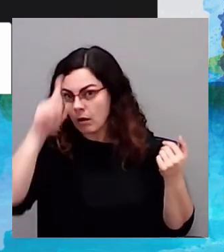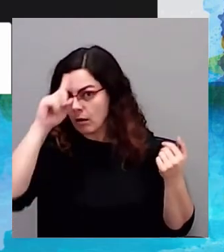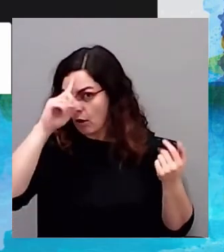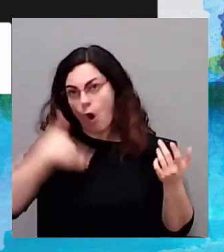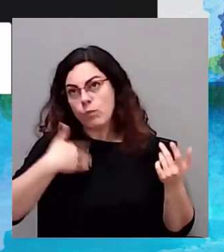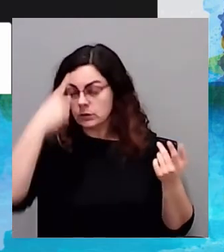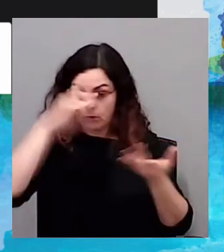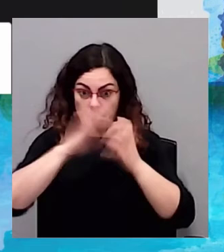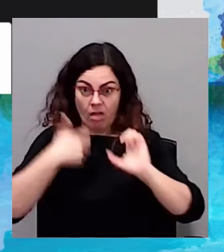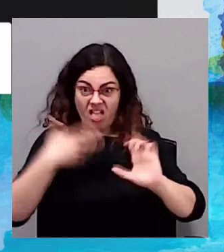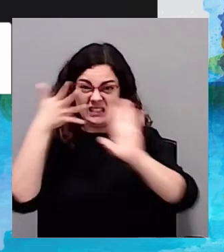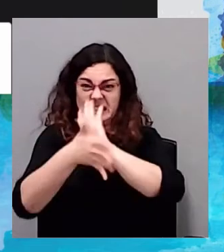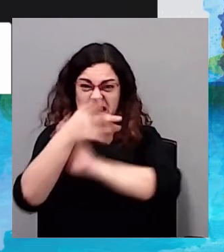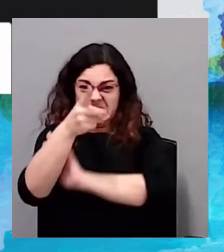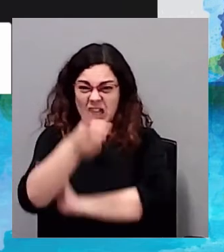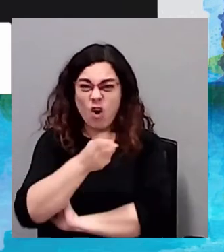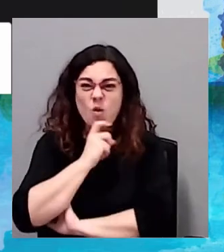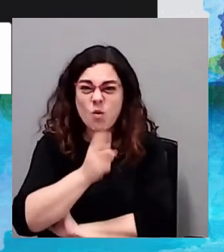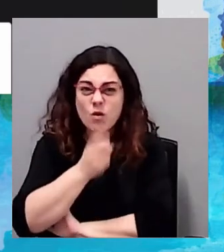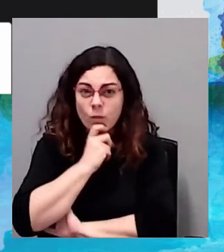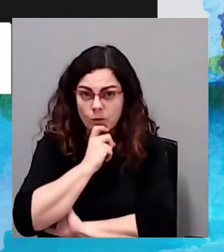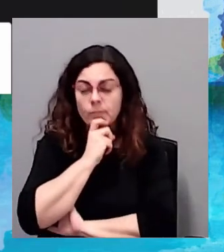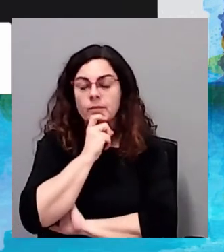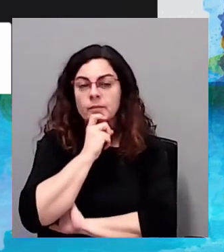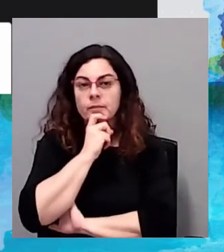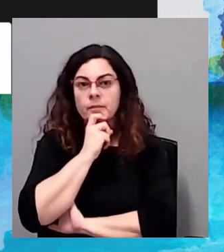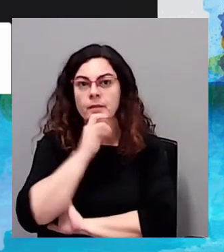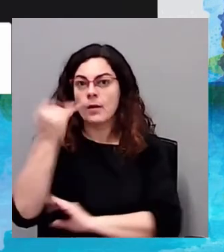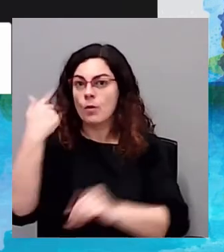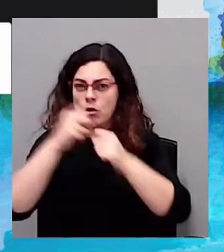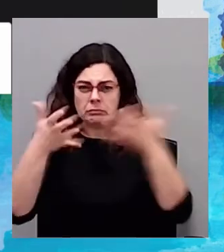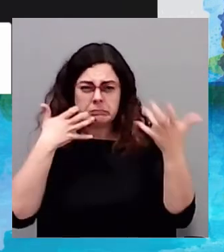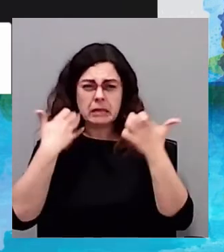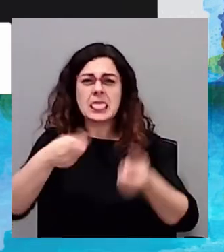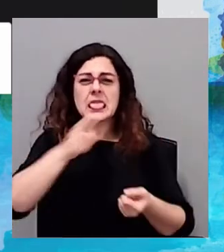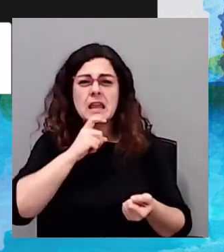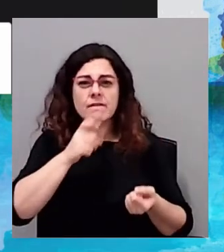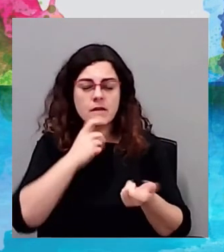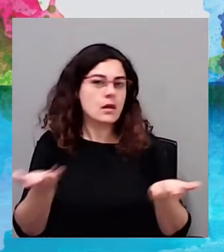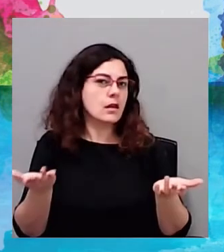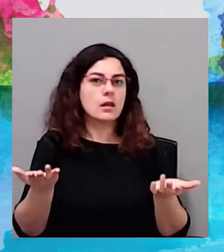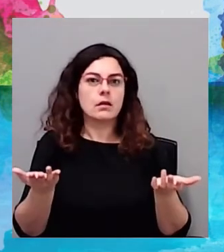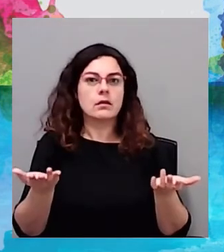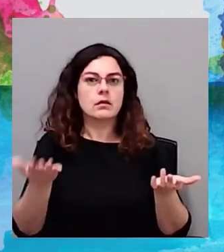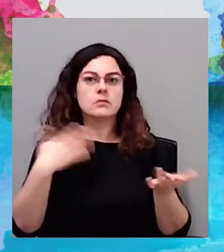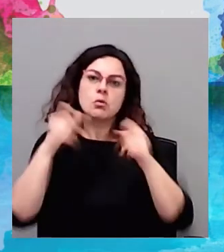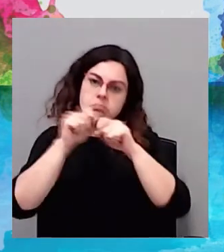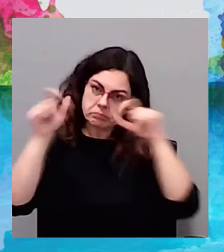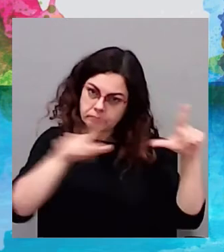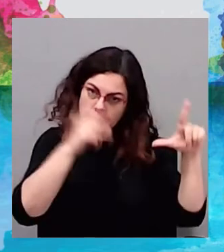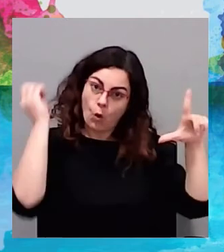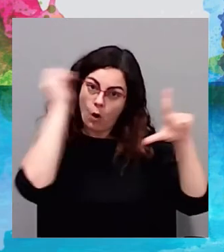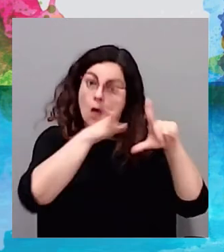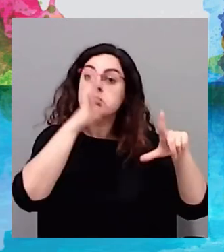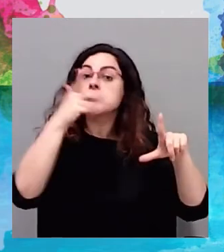podemos describir esta obra tan compleja? Pero bueno, os lo dejo por aquí para que quien